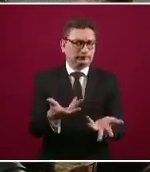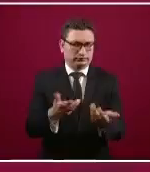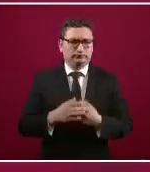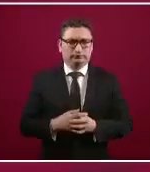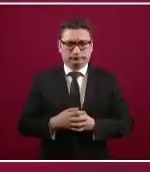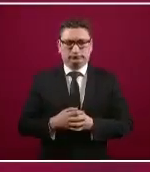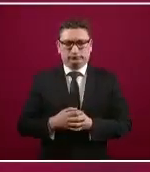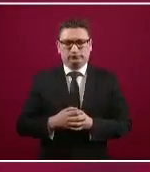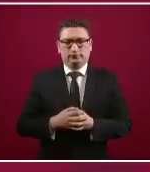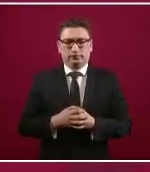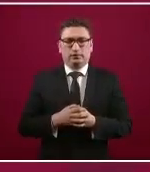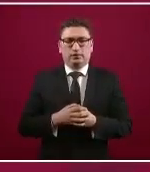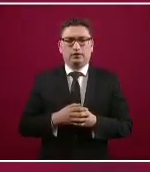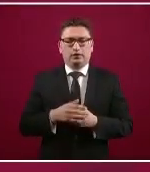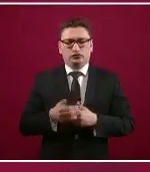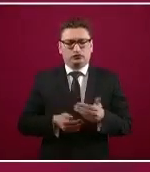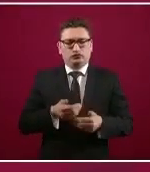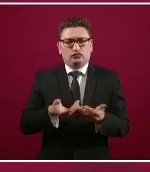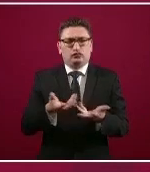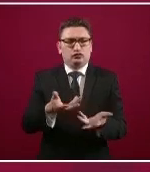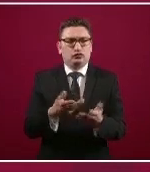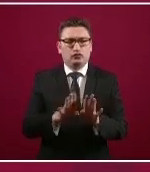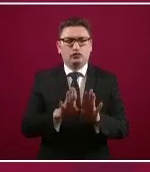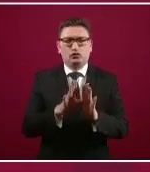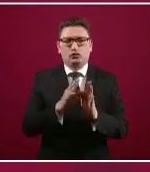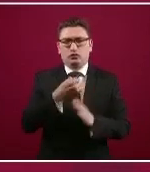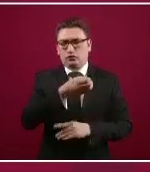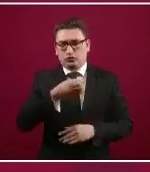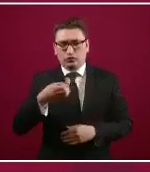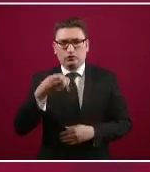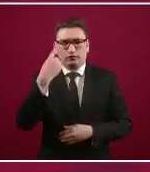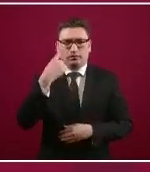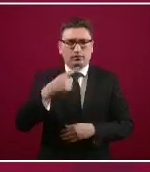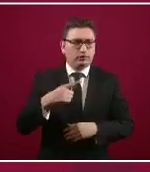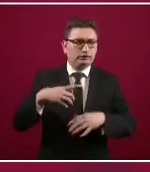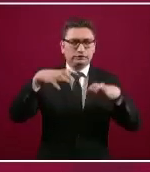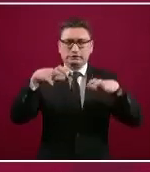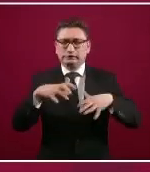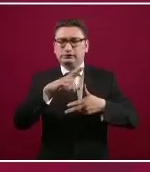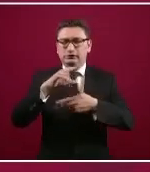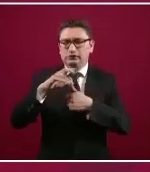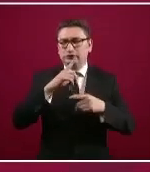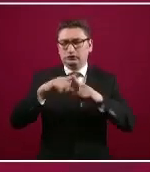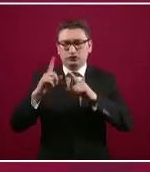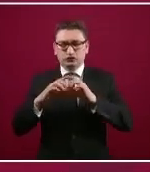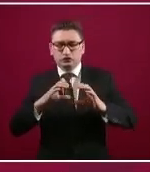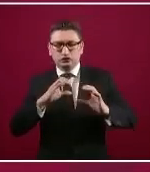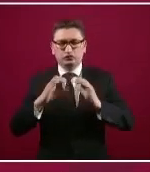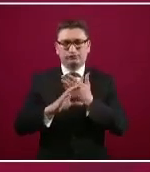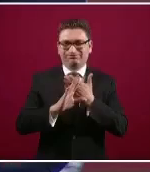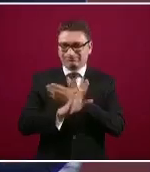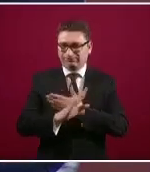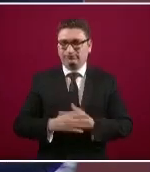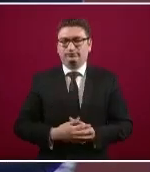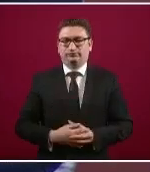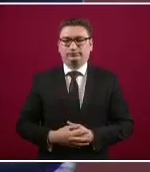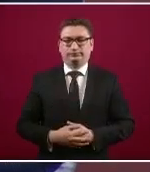están llevando a cabo, cuál es el protocolo que se está siguiendo